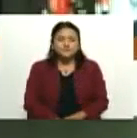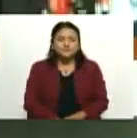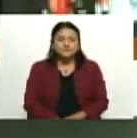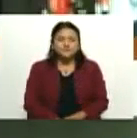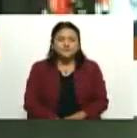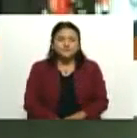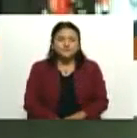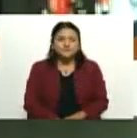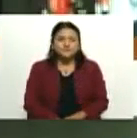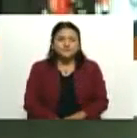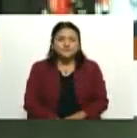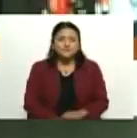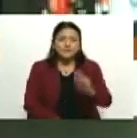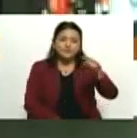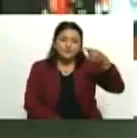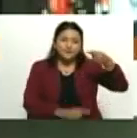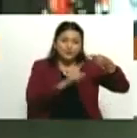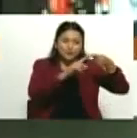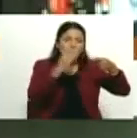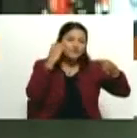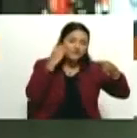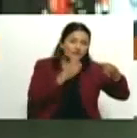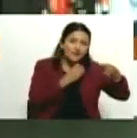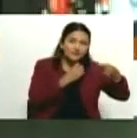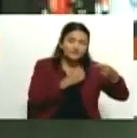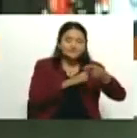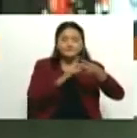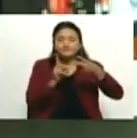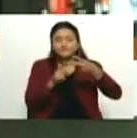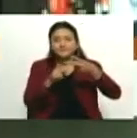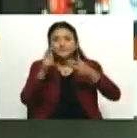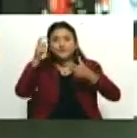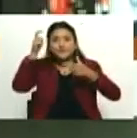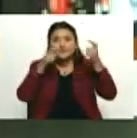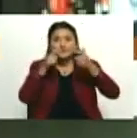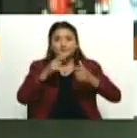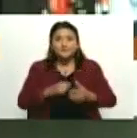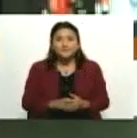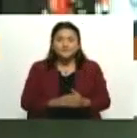dirigido por el primero Fidel y Chávez, gigantes.